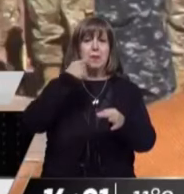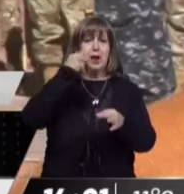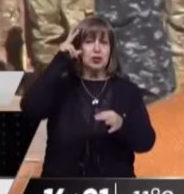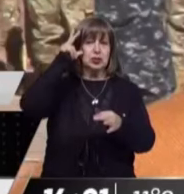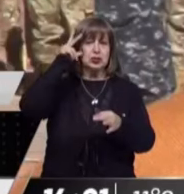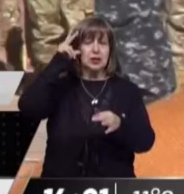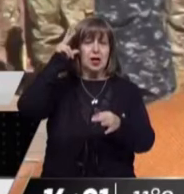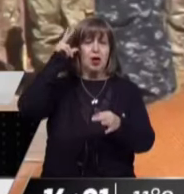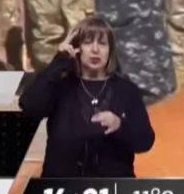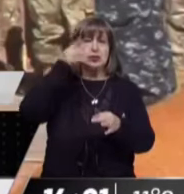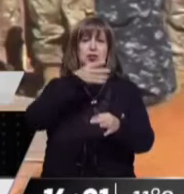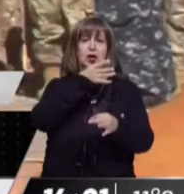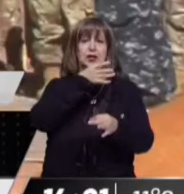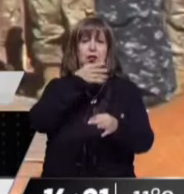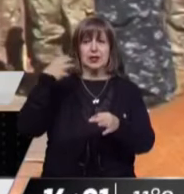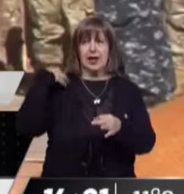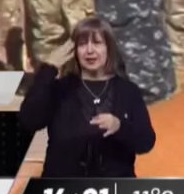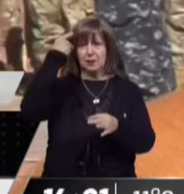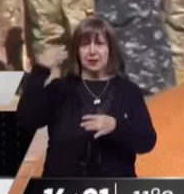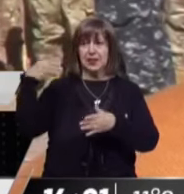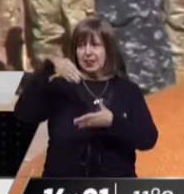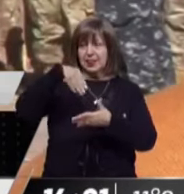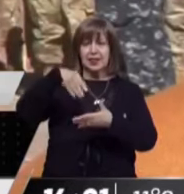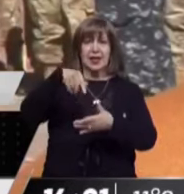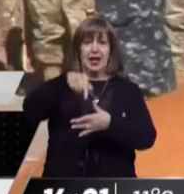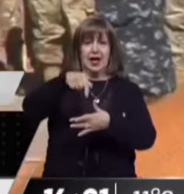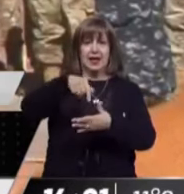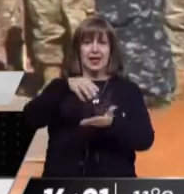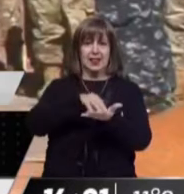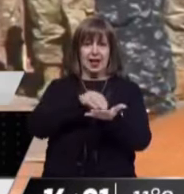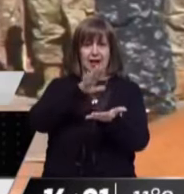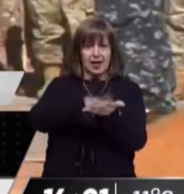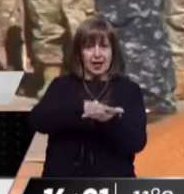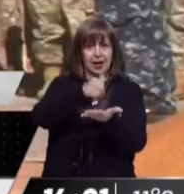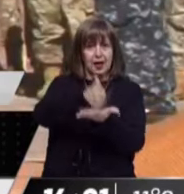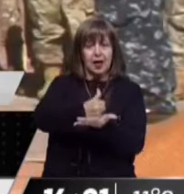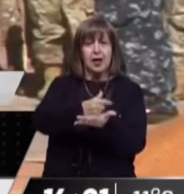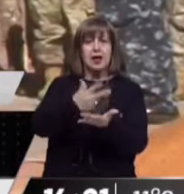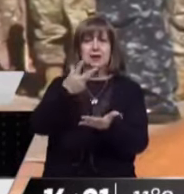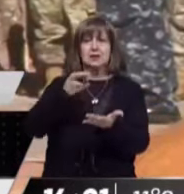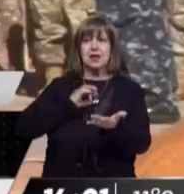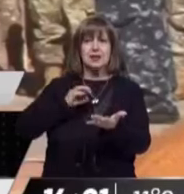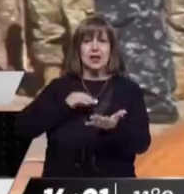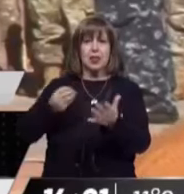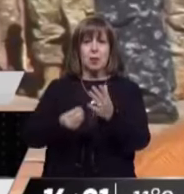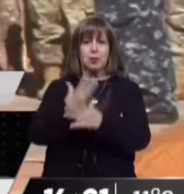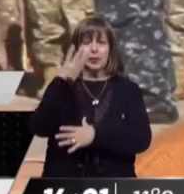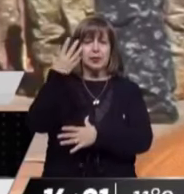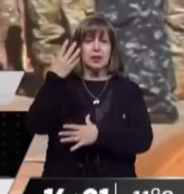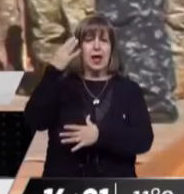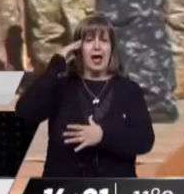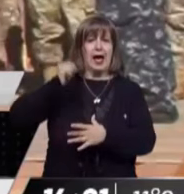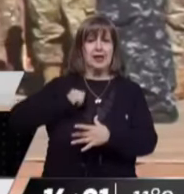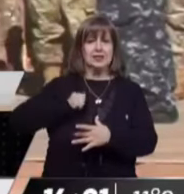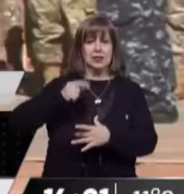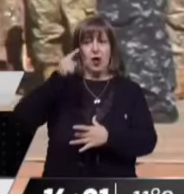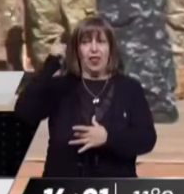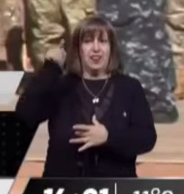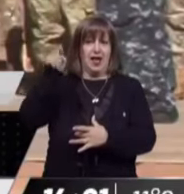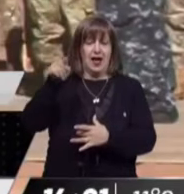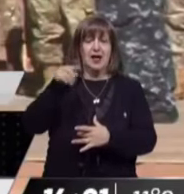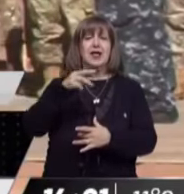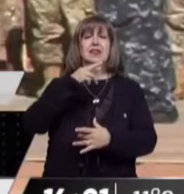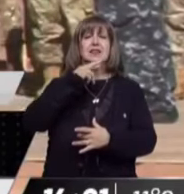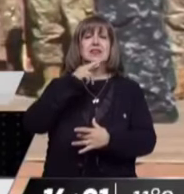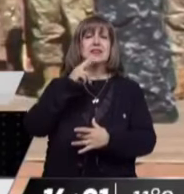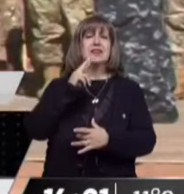1814 y en menos de 3 años fundar el Ejército de los Andes. Para un